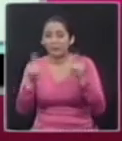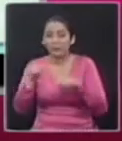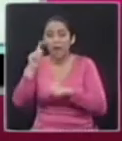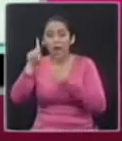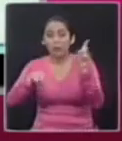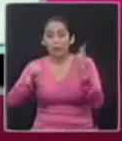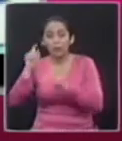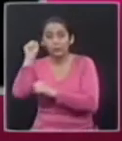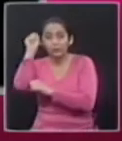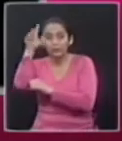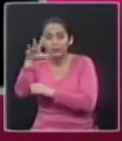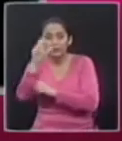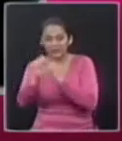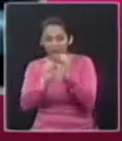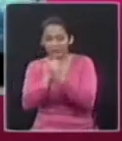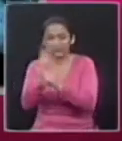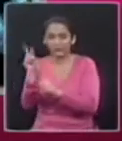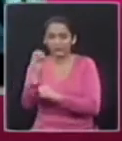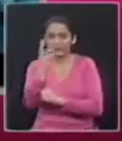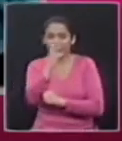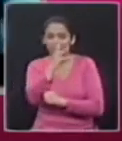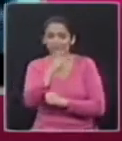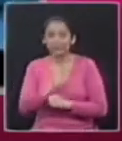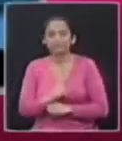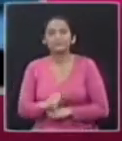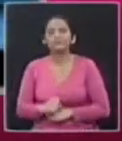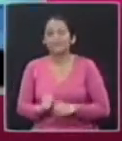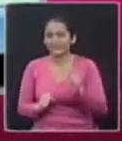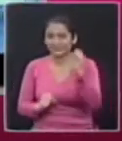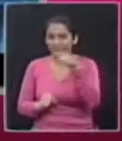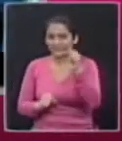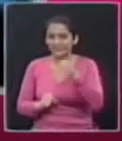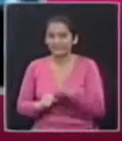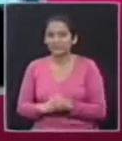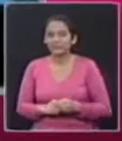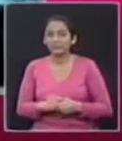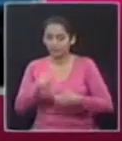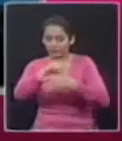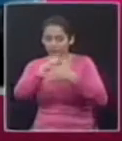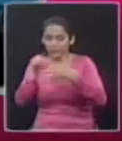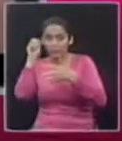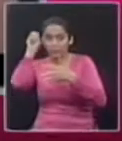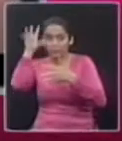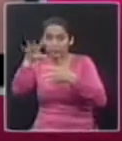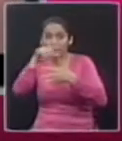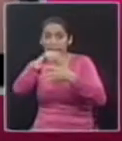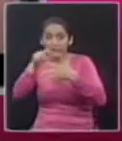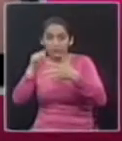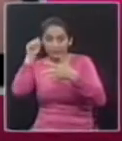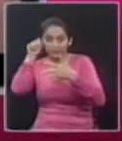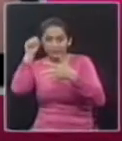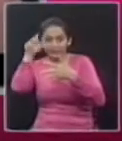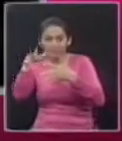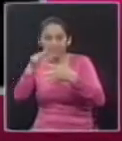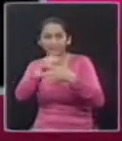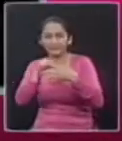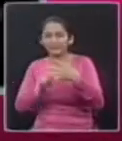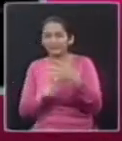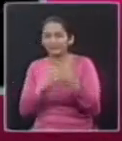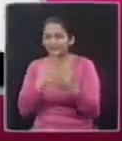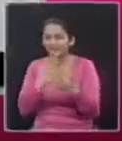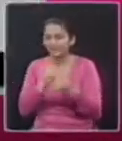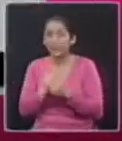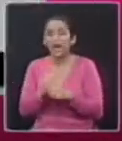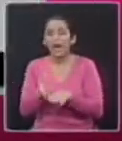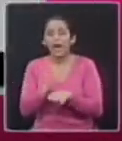del 2016. Sí, las mejores iniciativas del 2016 son 5 videos que DirecTV también, como aliado de comunicación,